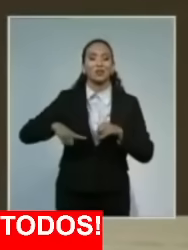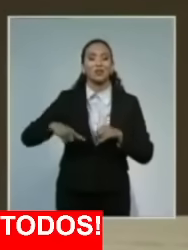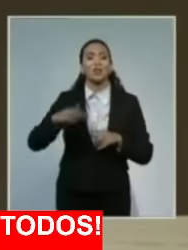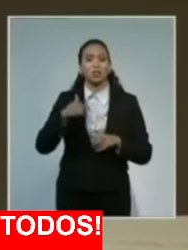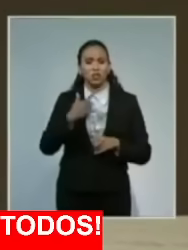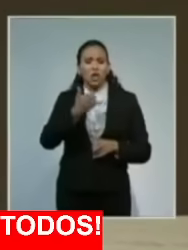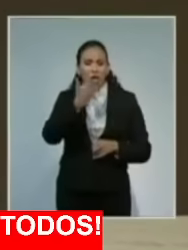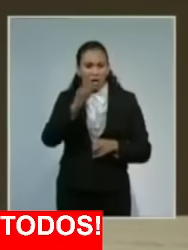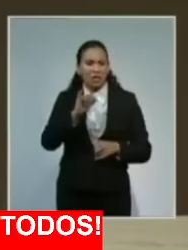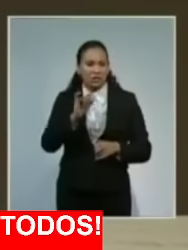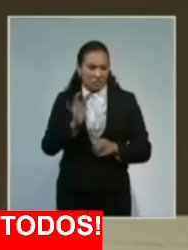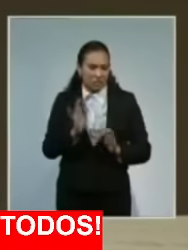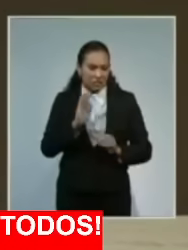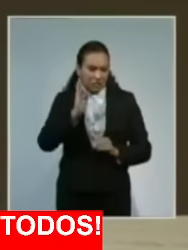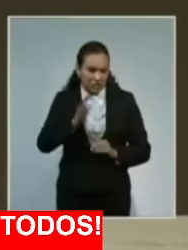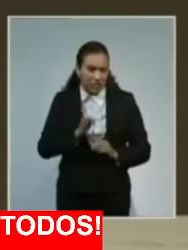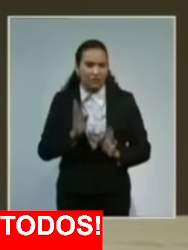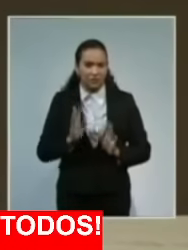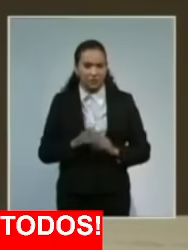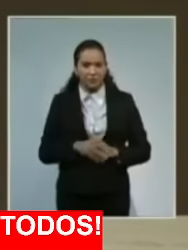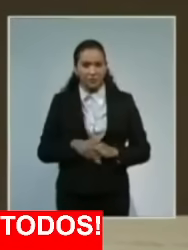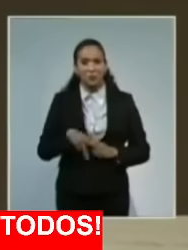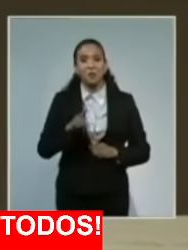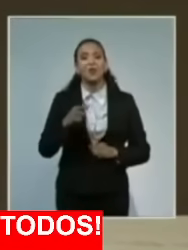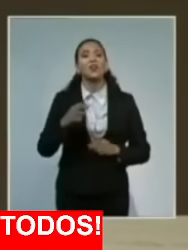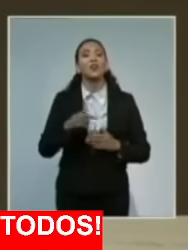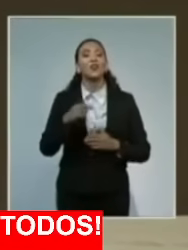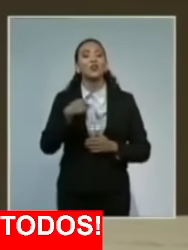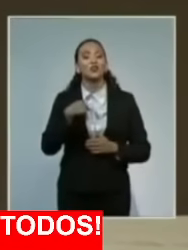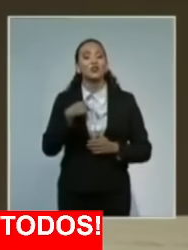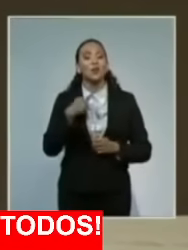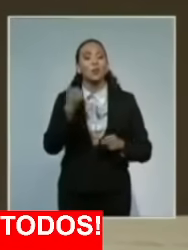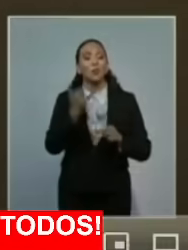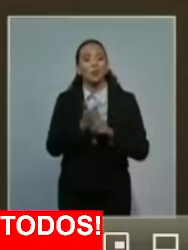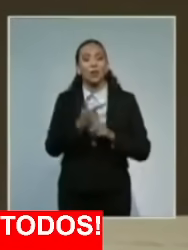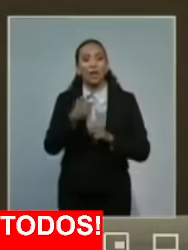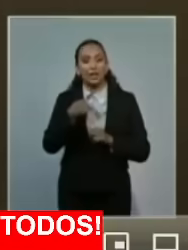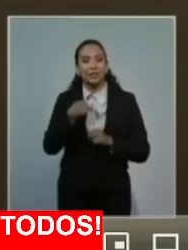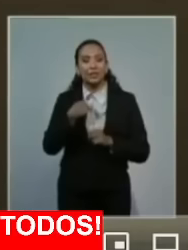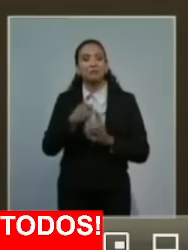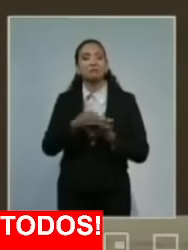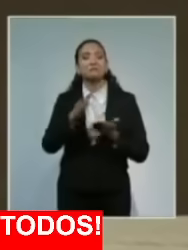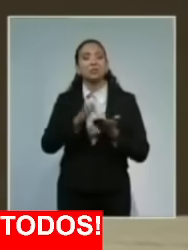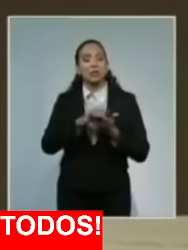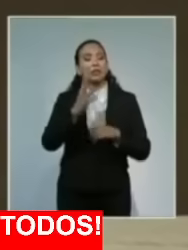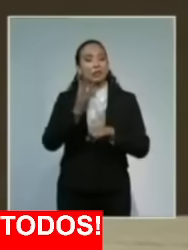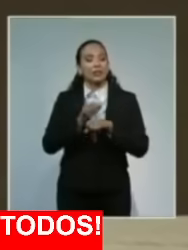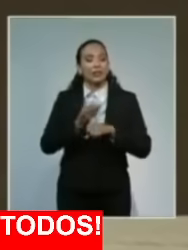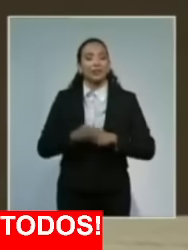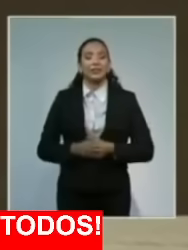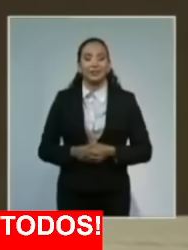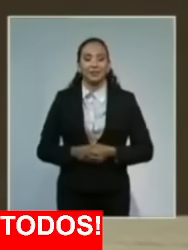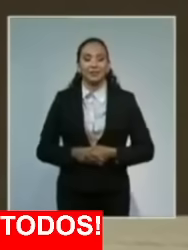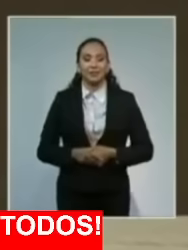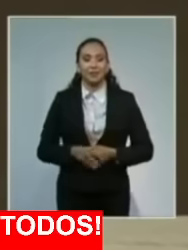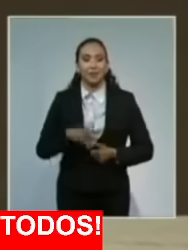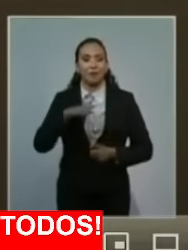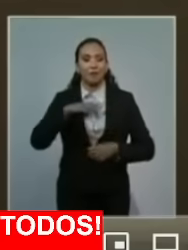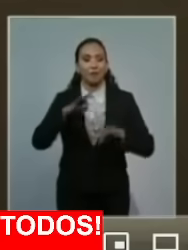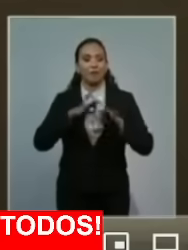sus errores y que tiene el valor de enmendarlos mi compromiso es